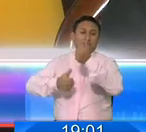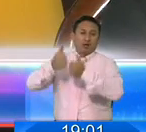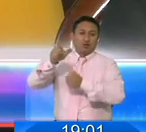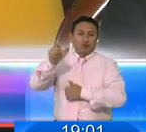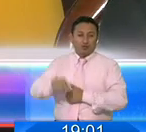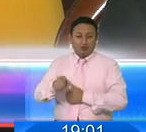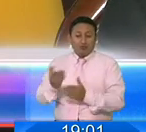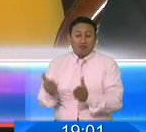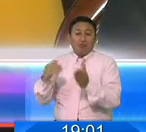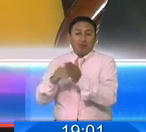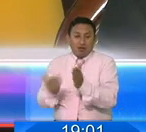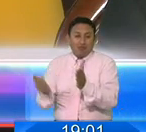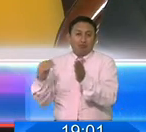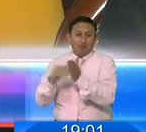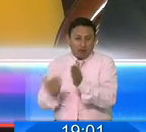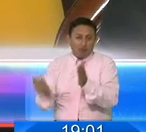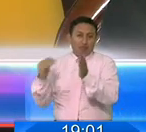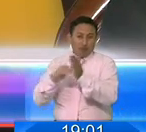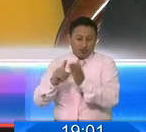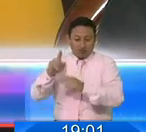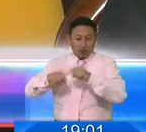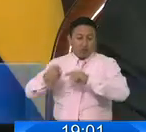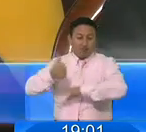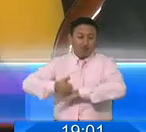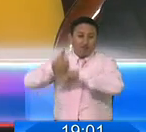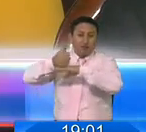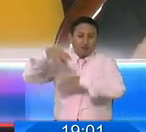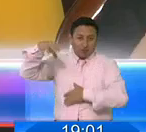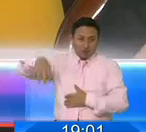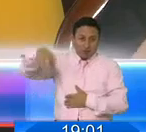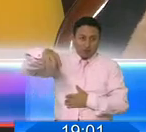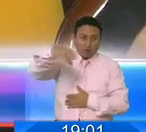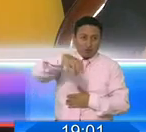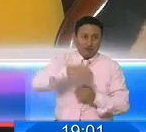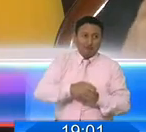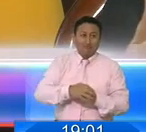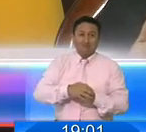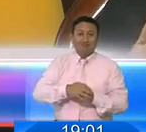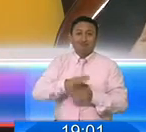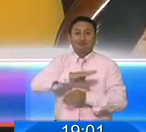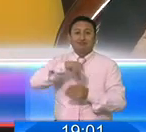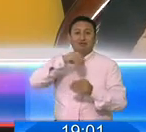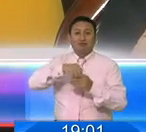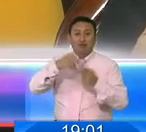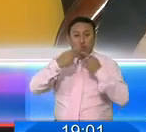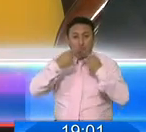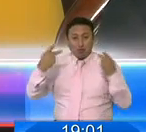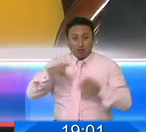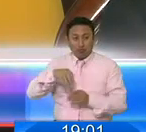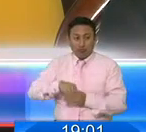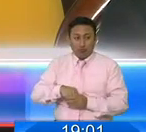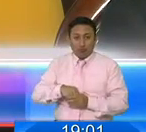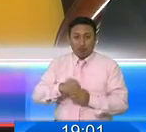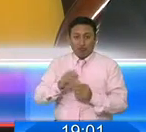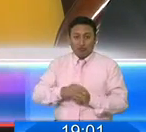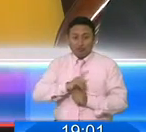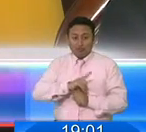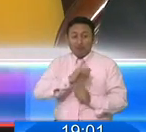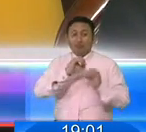reelección de autoridades seccionales que desvían fondos públicos para alentar